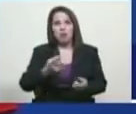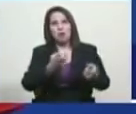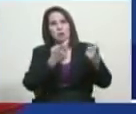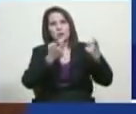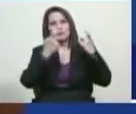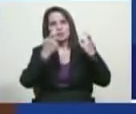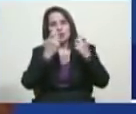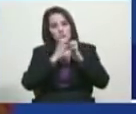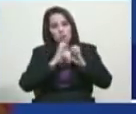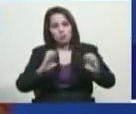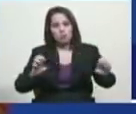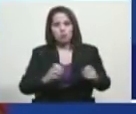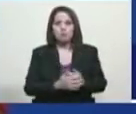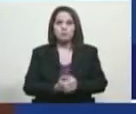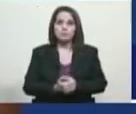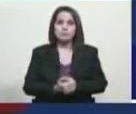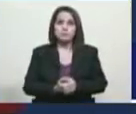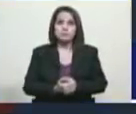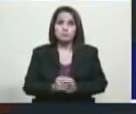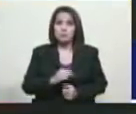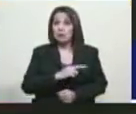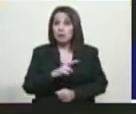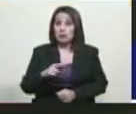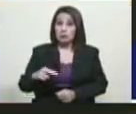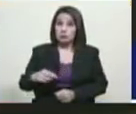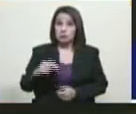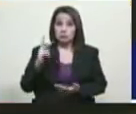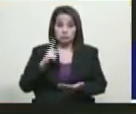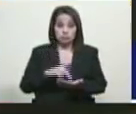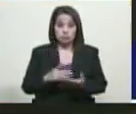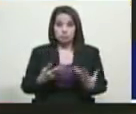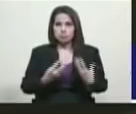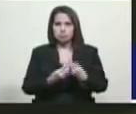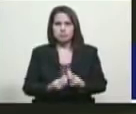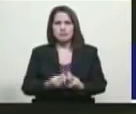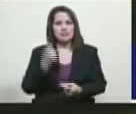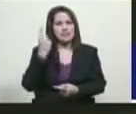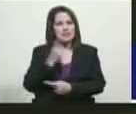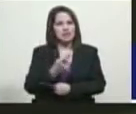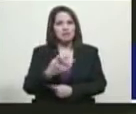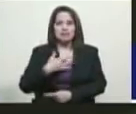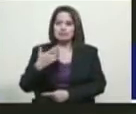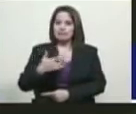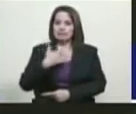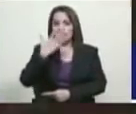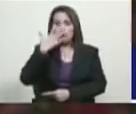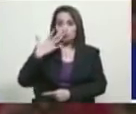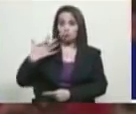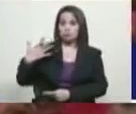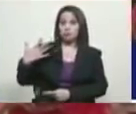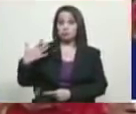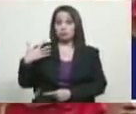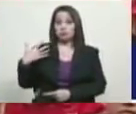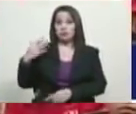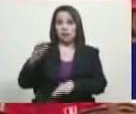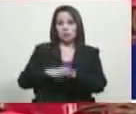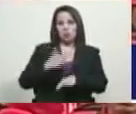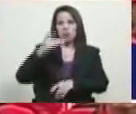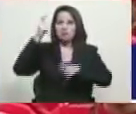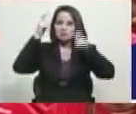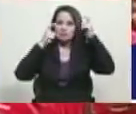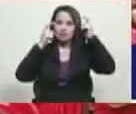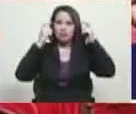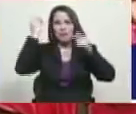educó. Nosotros, vencedores que están hoy conmigo, debemos sentirnos orgullosos de que Chávez nos haya